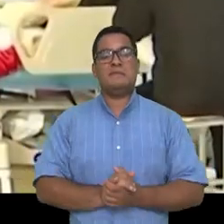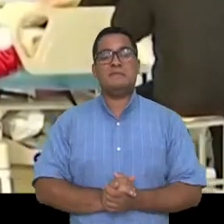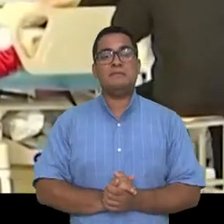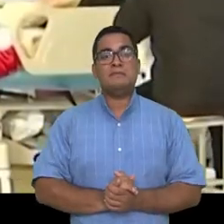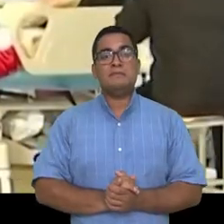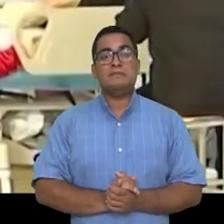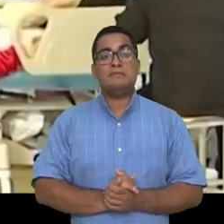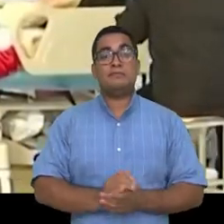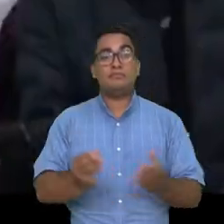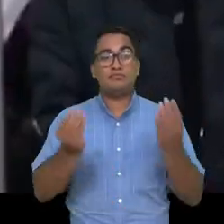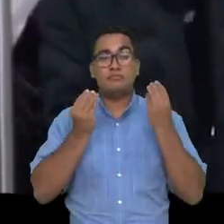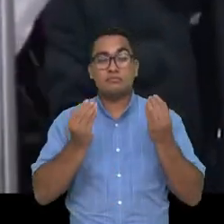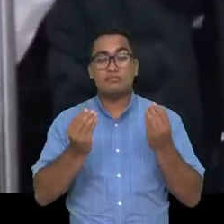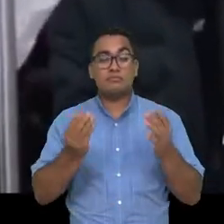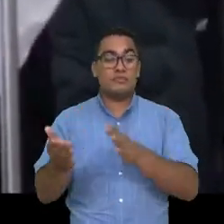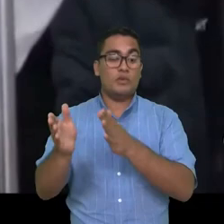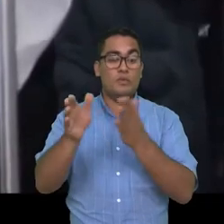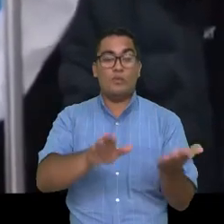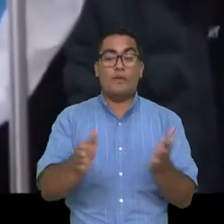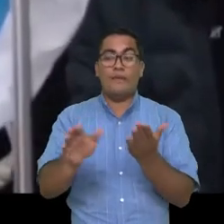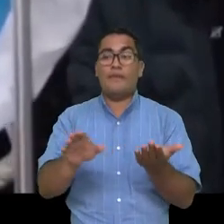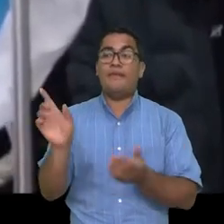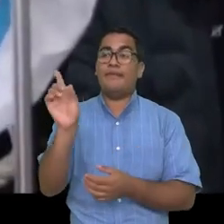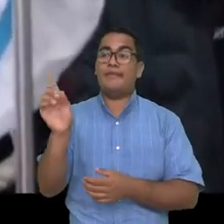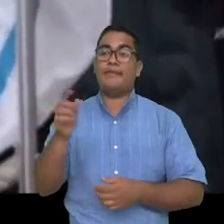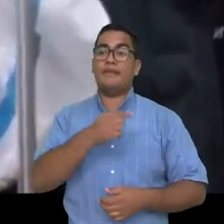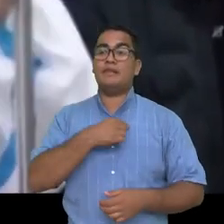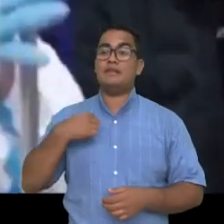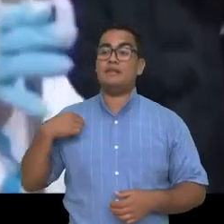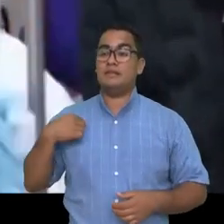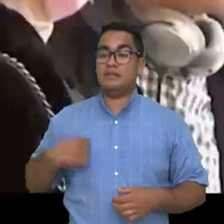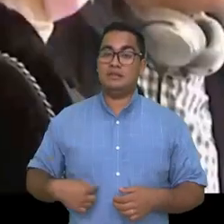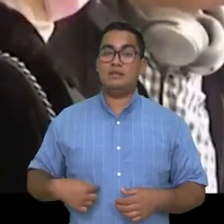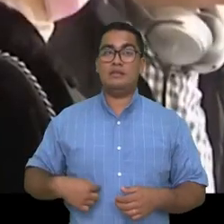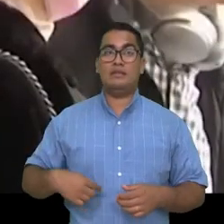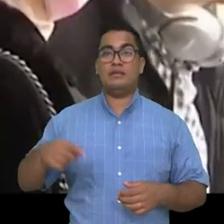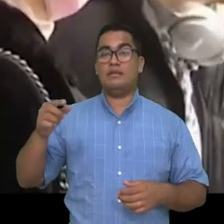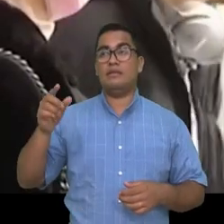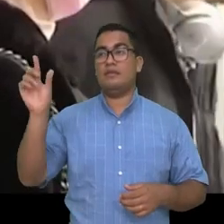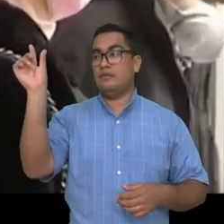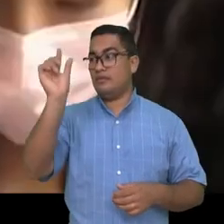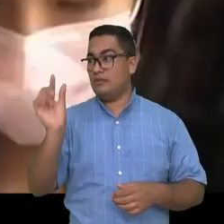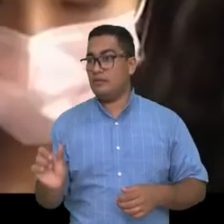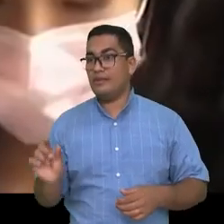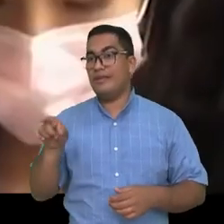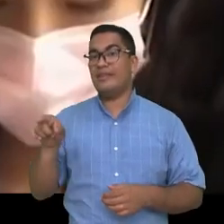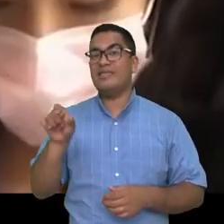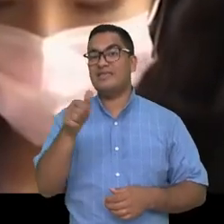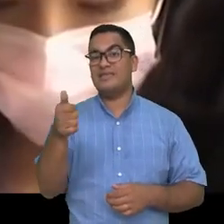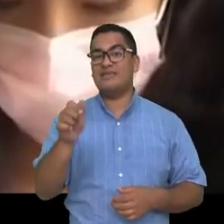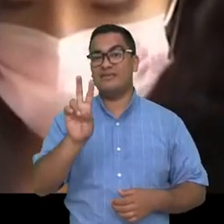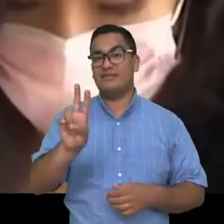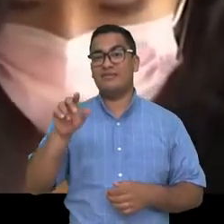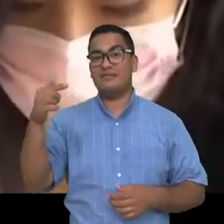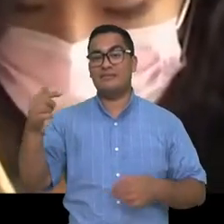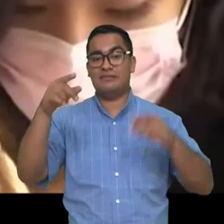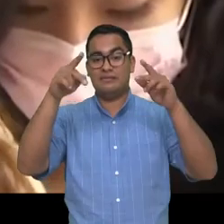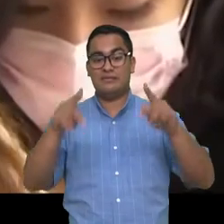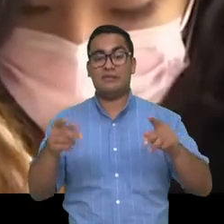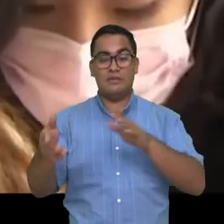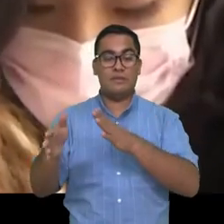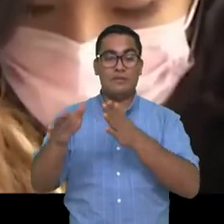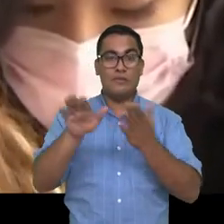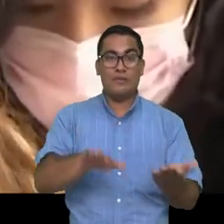La mayor parte de las muertes se han producido en China e Italia. Este último país registra 627 fallecidos en las